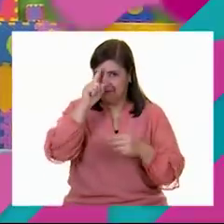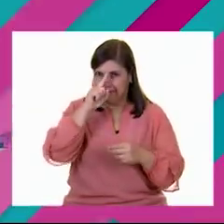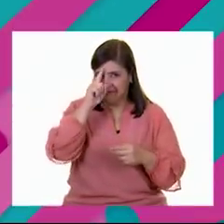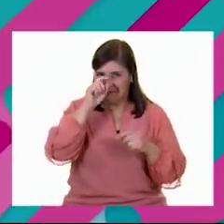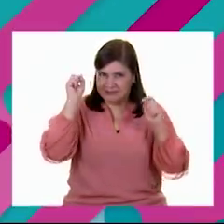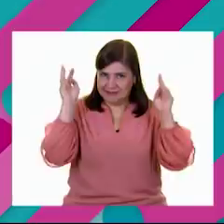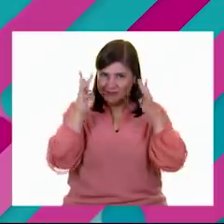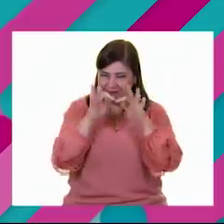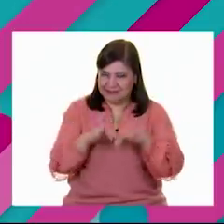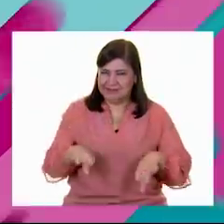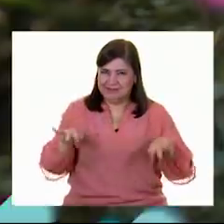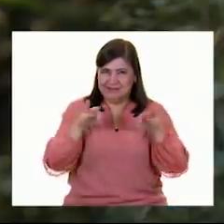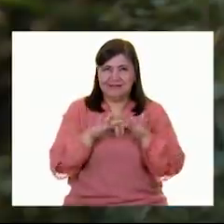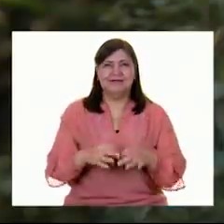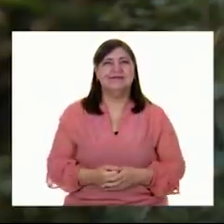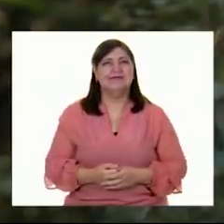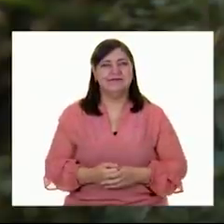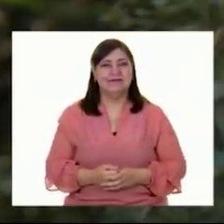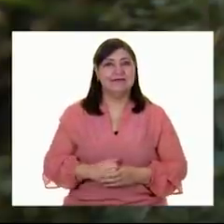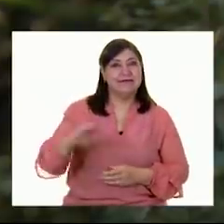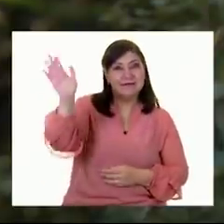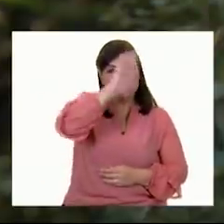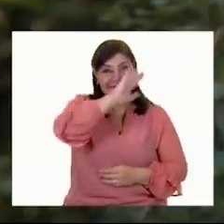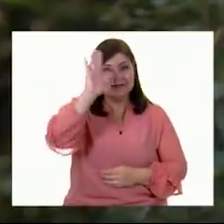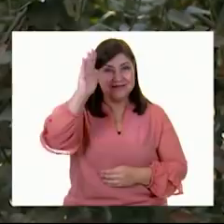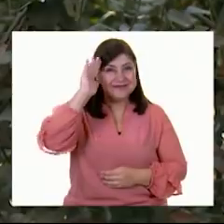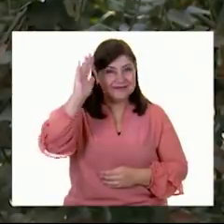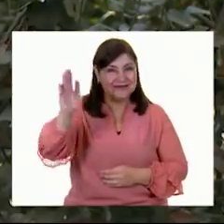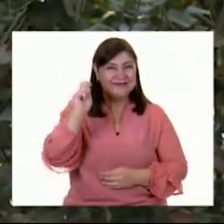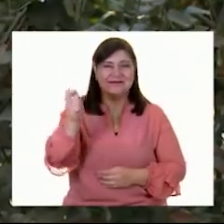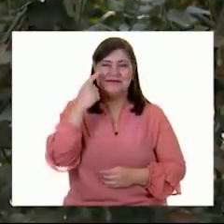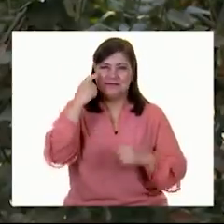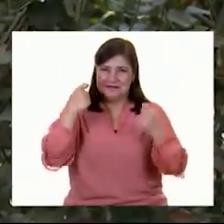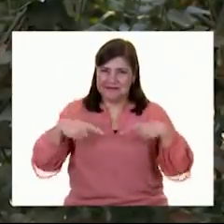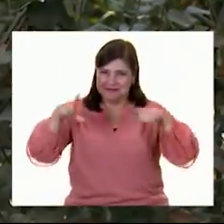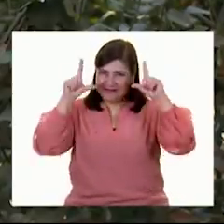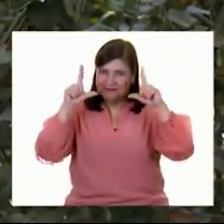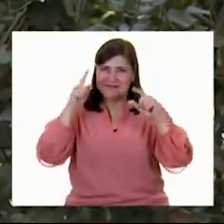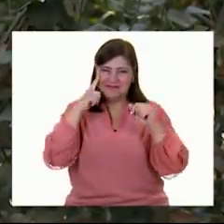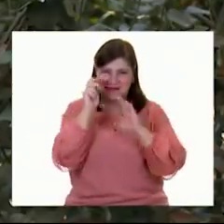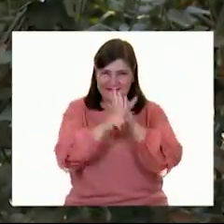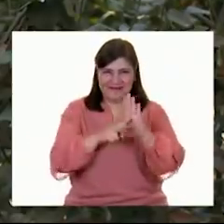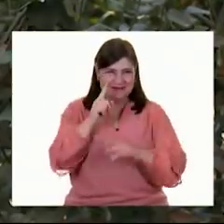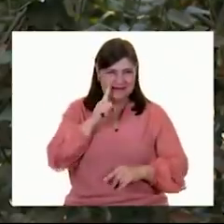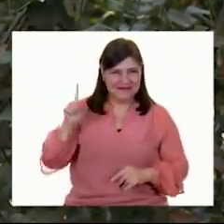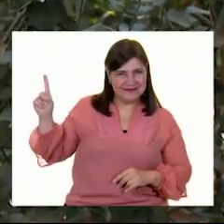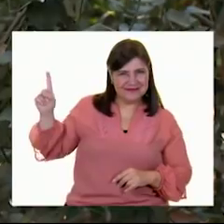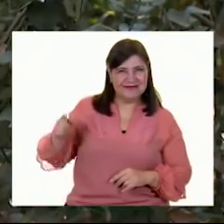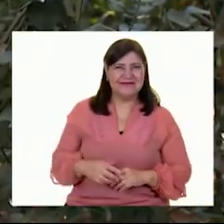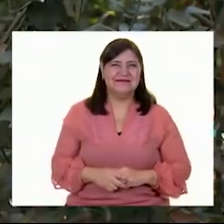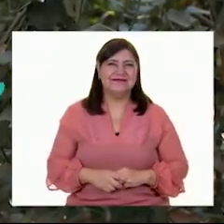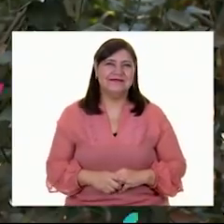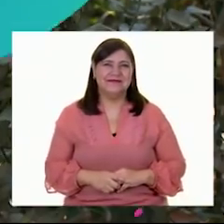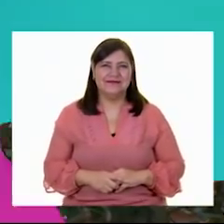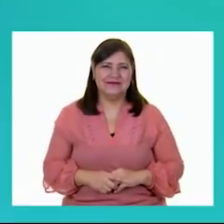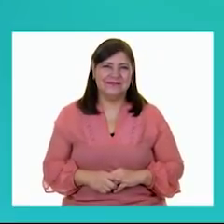bien importante. ¡Hola! ¡Vamos a ver el siguiente video!